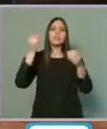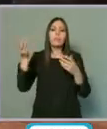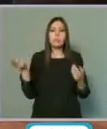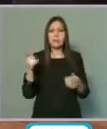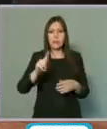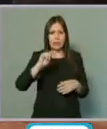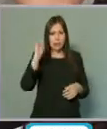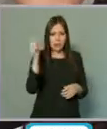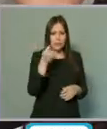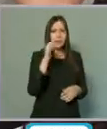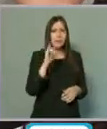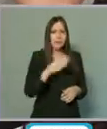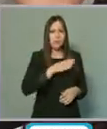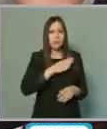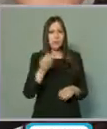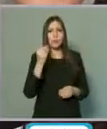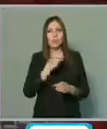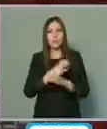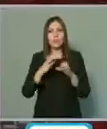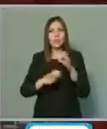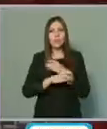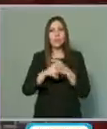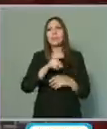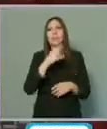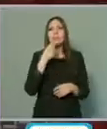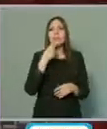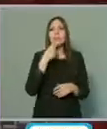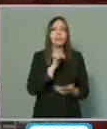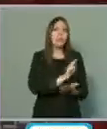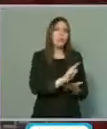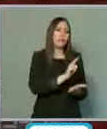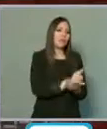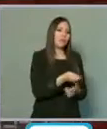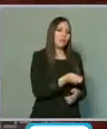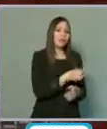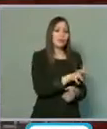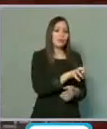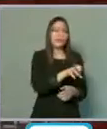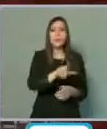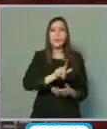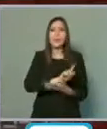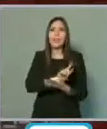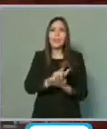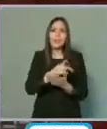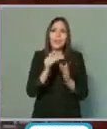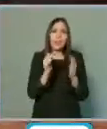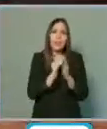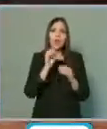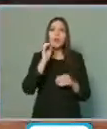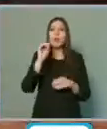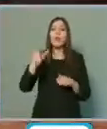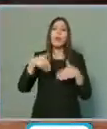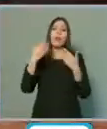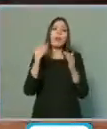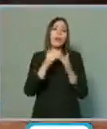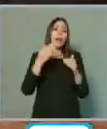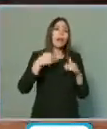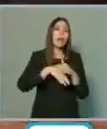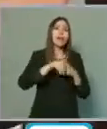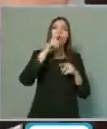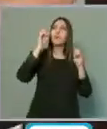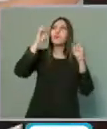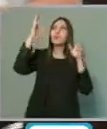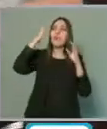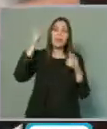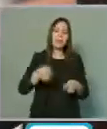tecnología permite este tipo de bondades como llegar y que el robotito ya haya hecho el quehacer. Ya, con eso. Que te hayan prendido la luz y preparada la cama, ¿no? Está, Eso